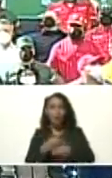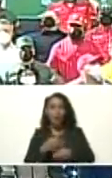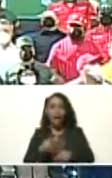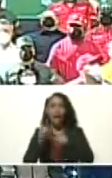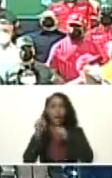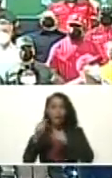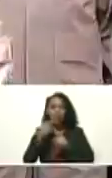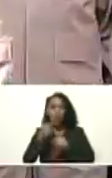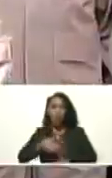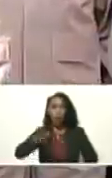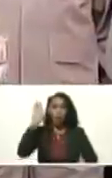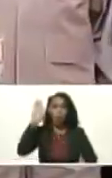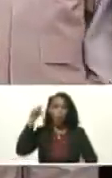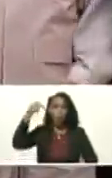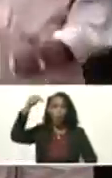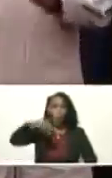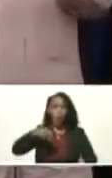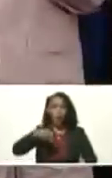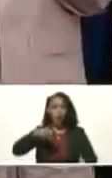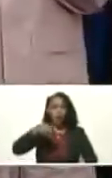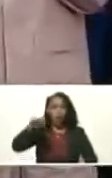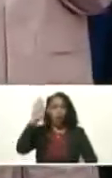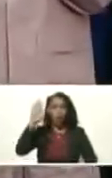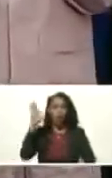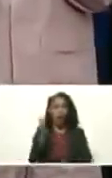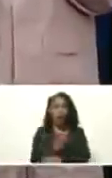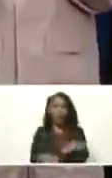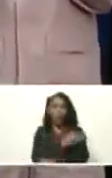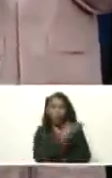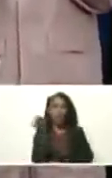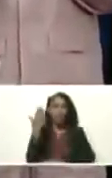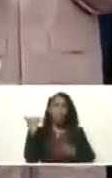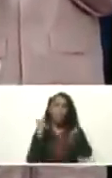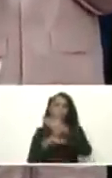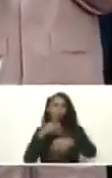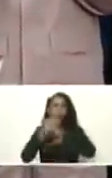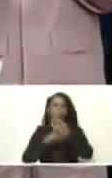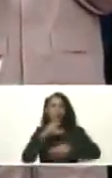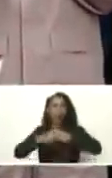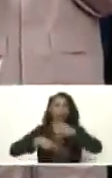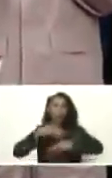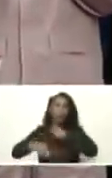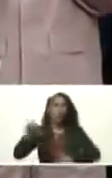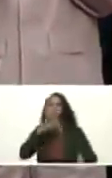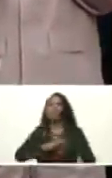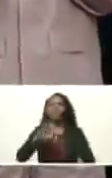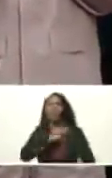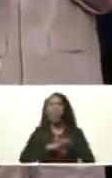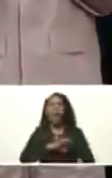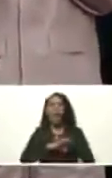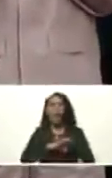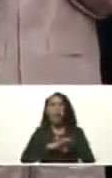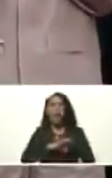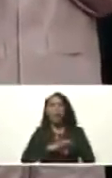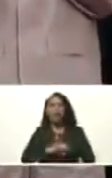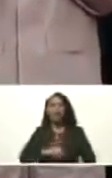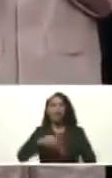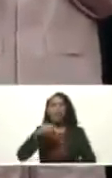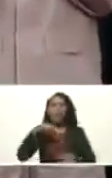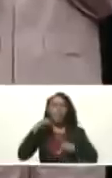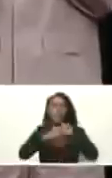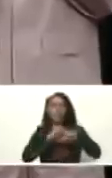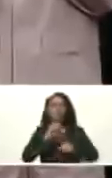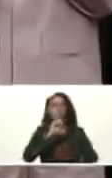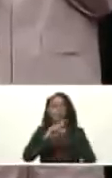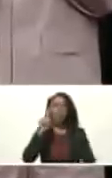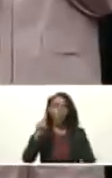lo juro hoy, lo juro ante ustedes. Vamos a hacer la revolución socialista de este siglo